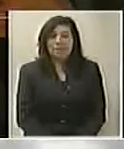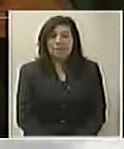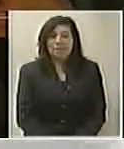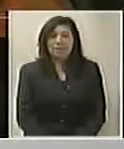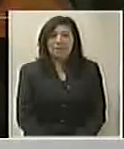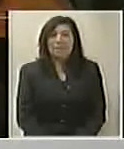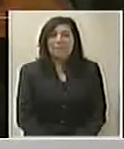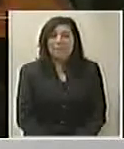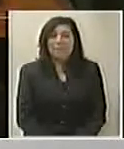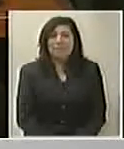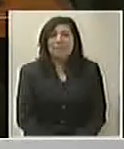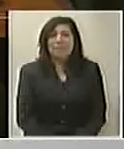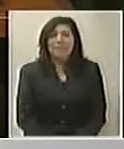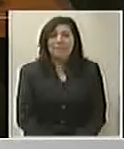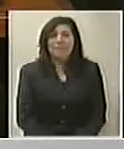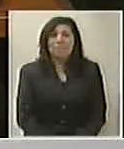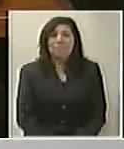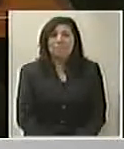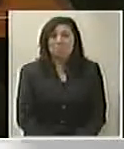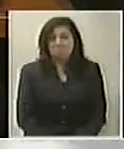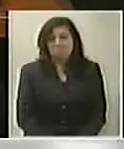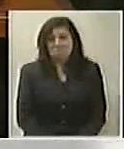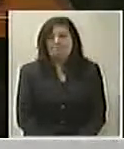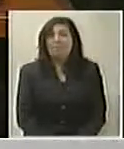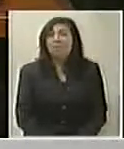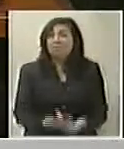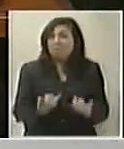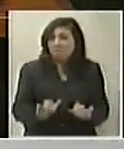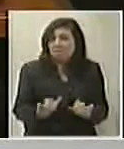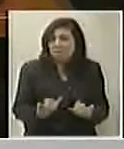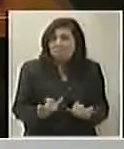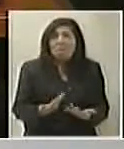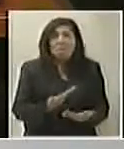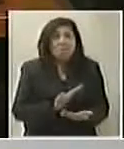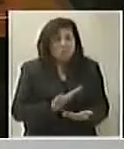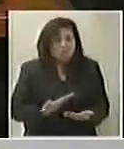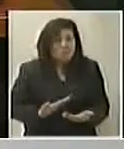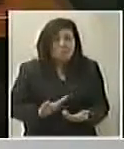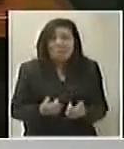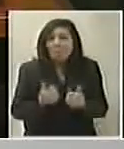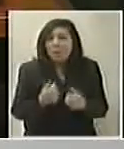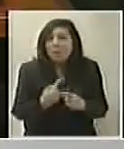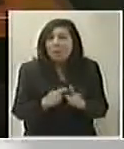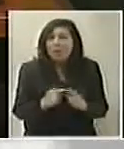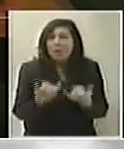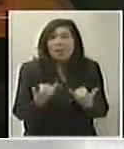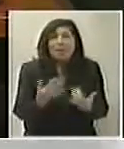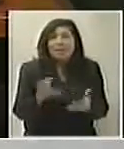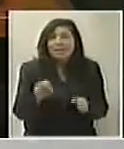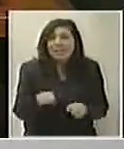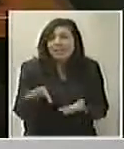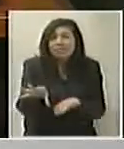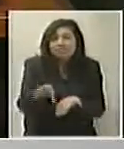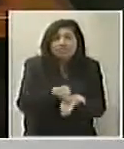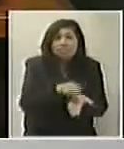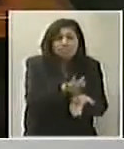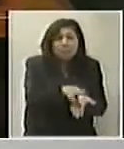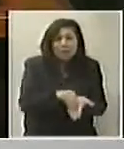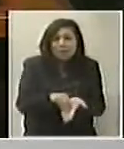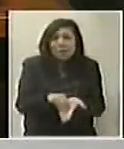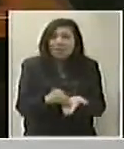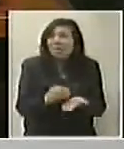De este gobierno que podría estar impregnado de buenas intenciones, pero lo único que recogemos